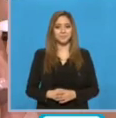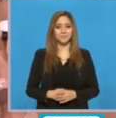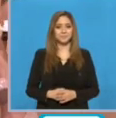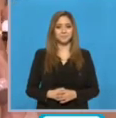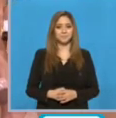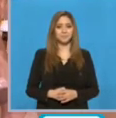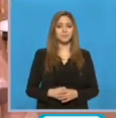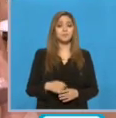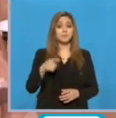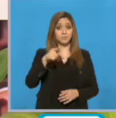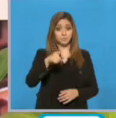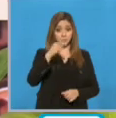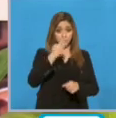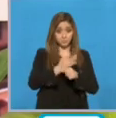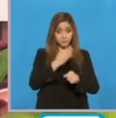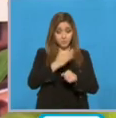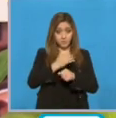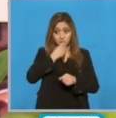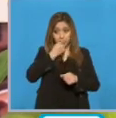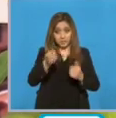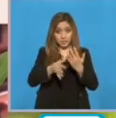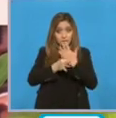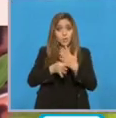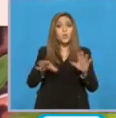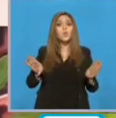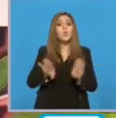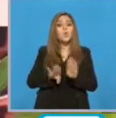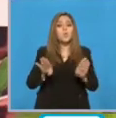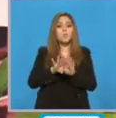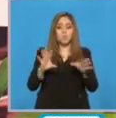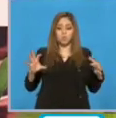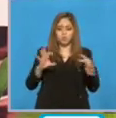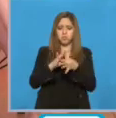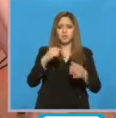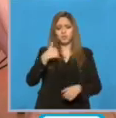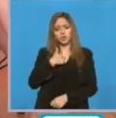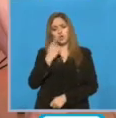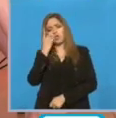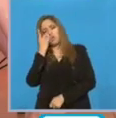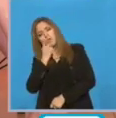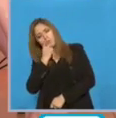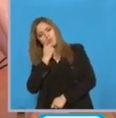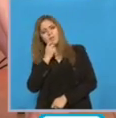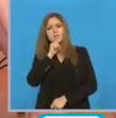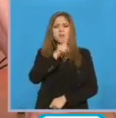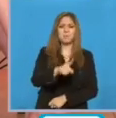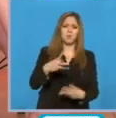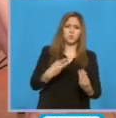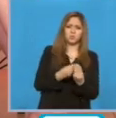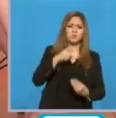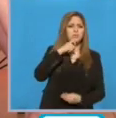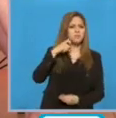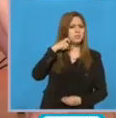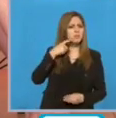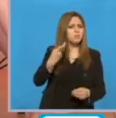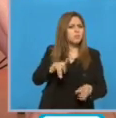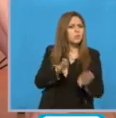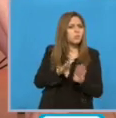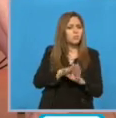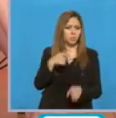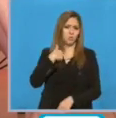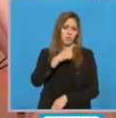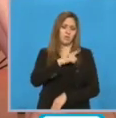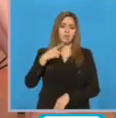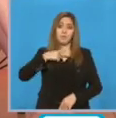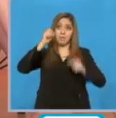¿Qué tema, no? O sea, como decía Enrique, ¿cómo combinar el sexo con que estás dormido? Pues a ver, fíjate, tú explícanos. Hay que estar muy despiertitos, ¿no? Oye, Sí, eso de que